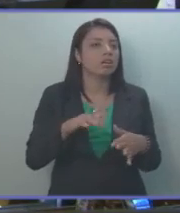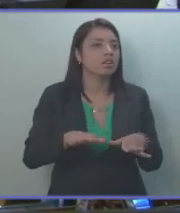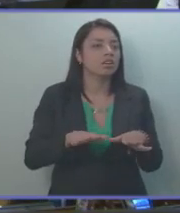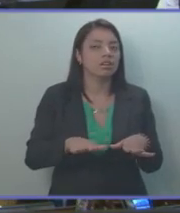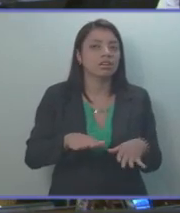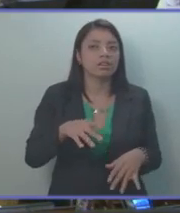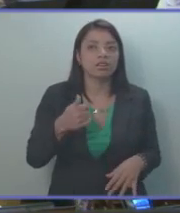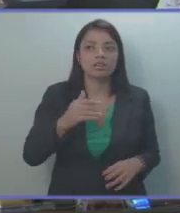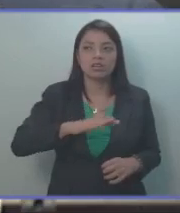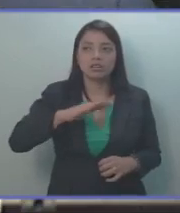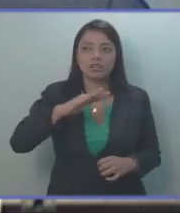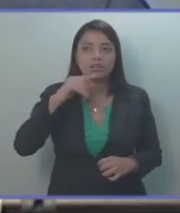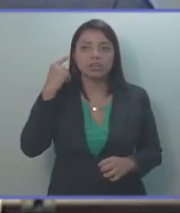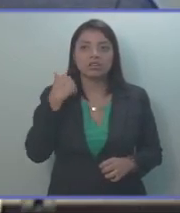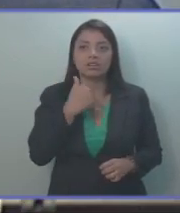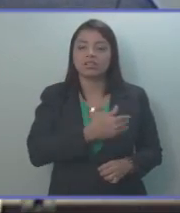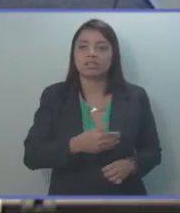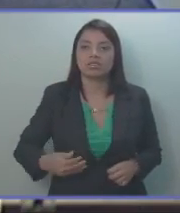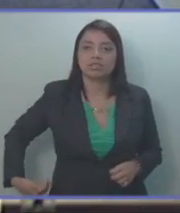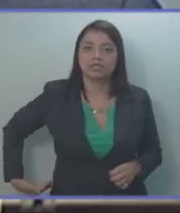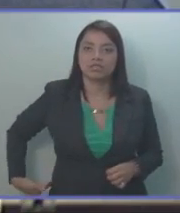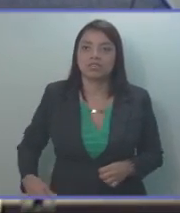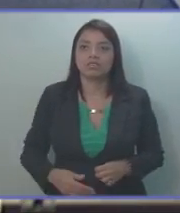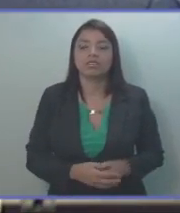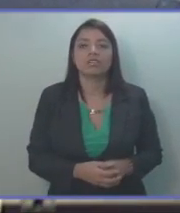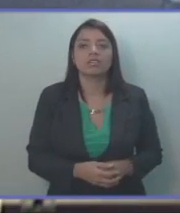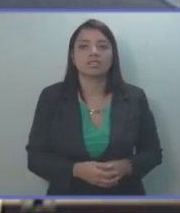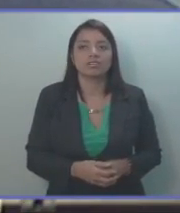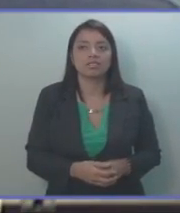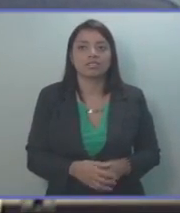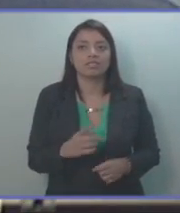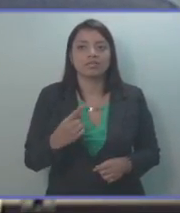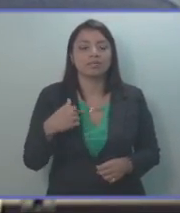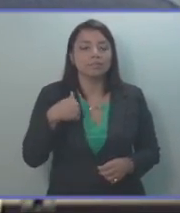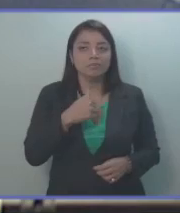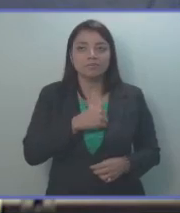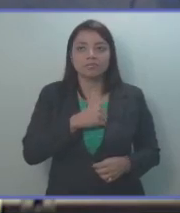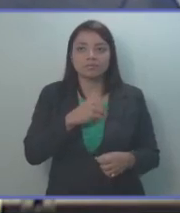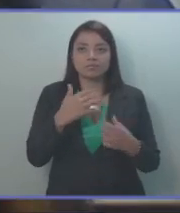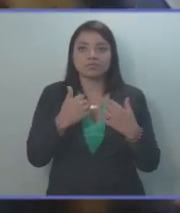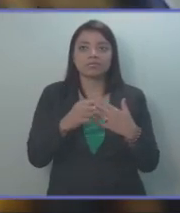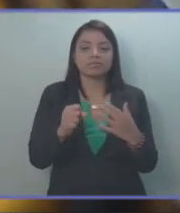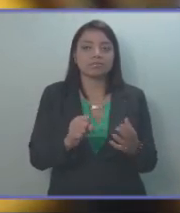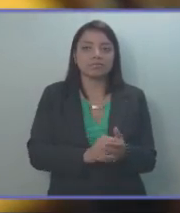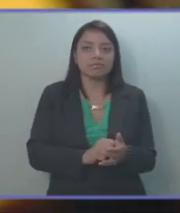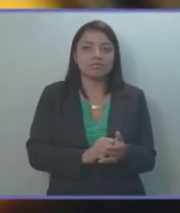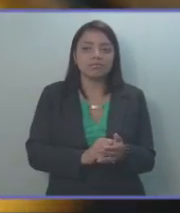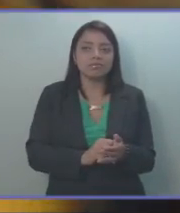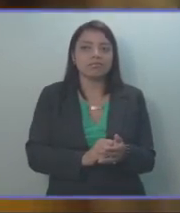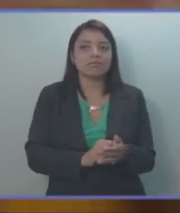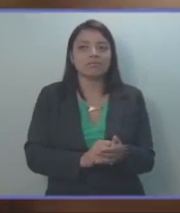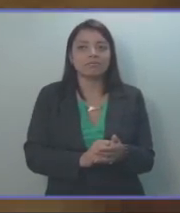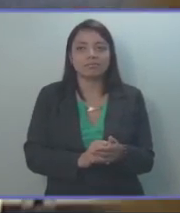Gracias, buenas tardes, señor presidente, miembros de este honorable pleno.